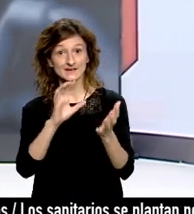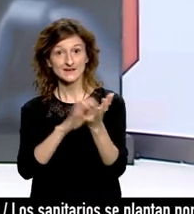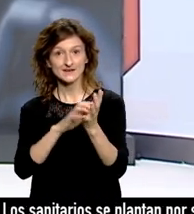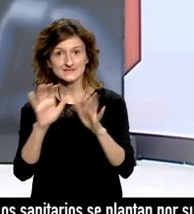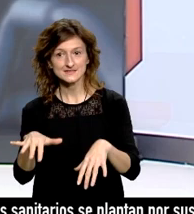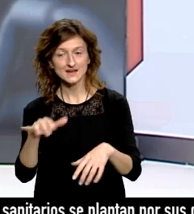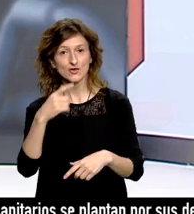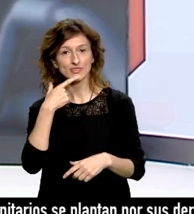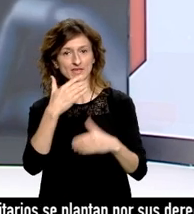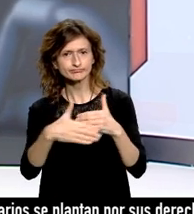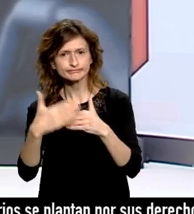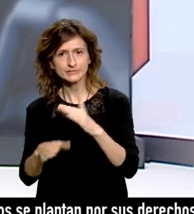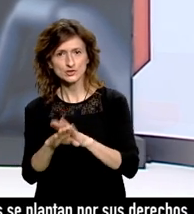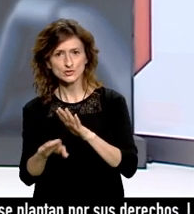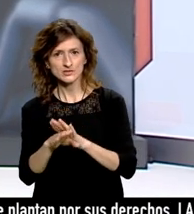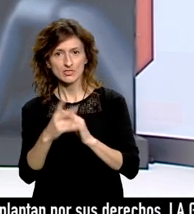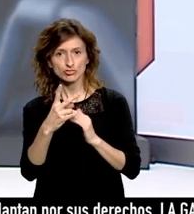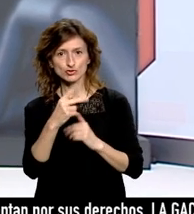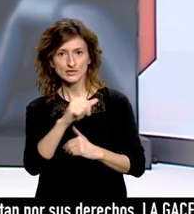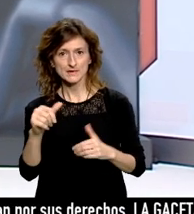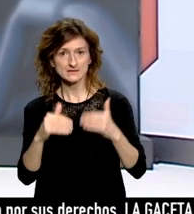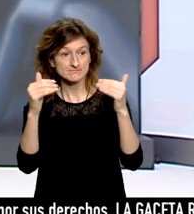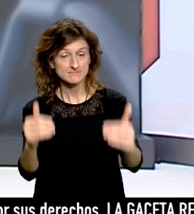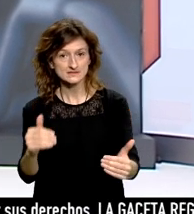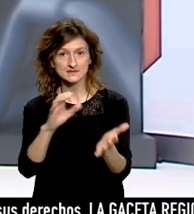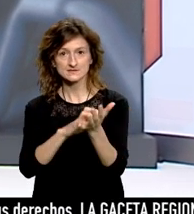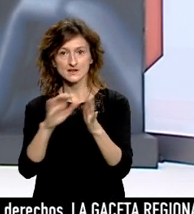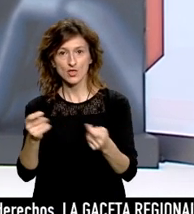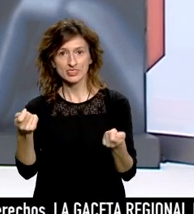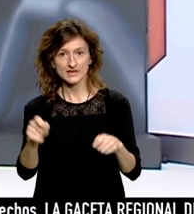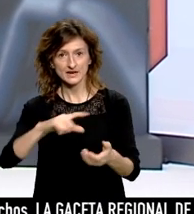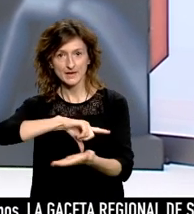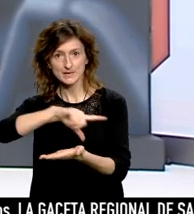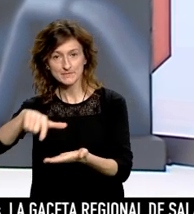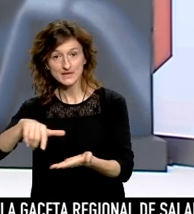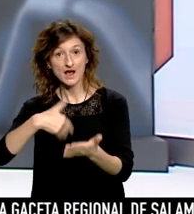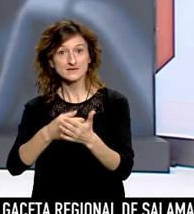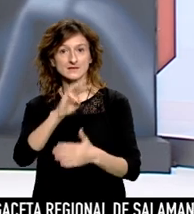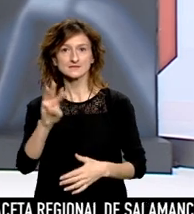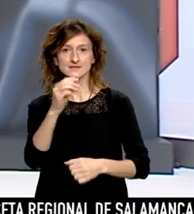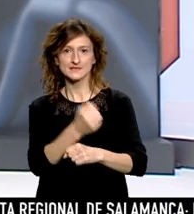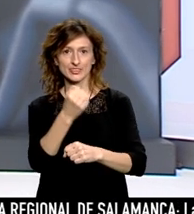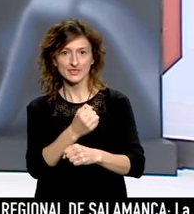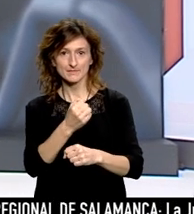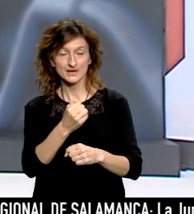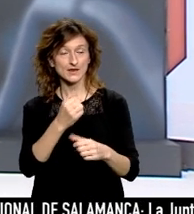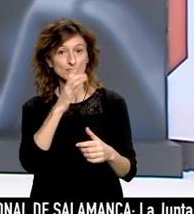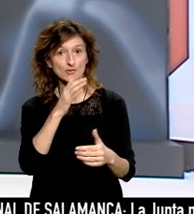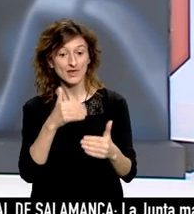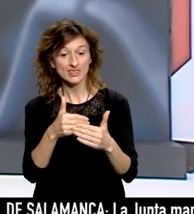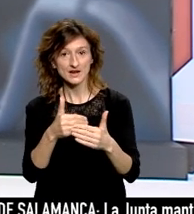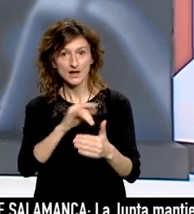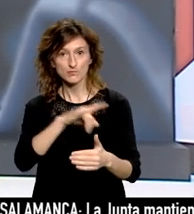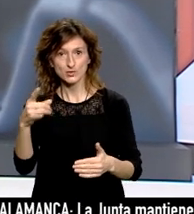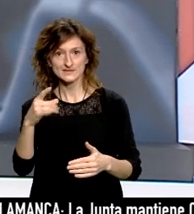Castilla y León mantiene las restricciones 2 semanas más. La comunidad seguirá cerrada perimetralmente hasta el 3 de diciembre a las puertas del